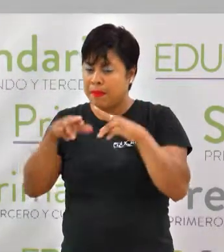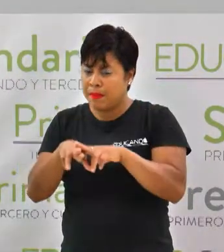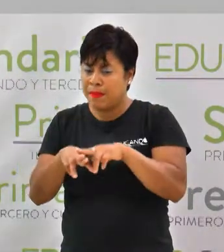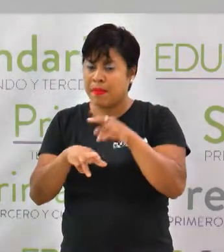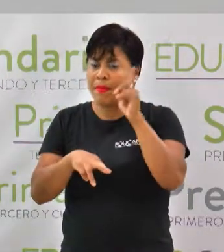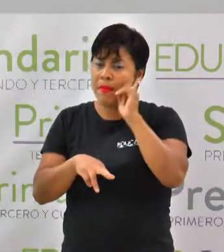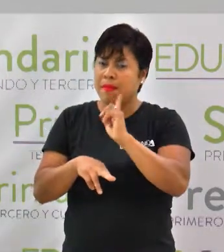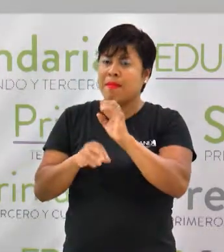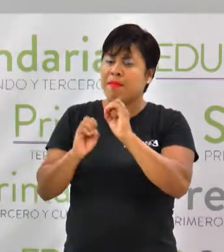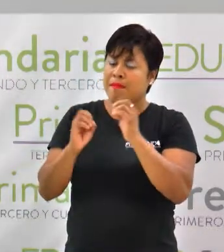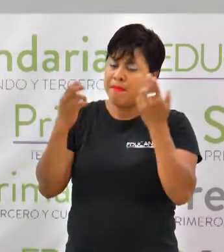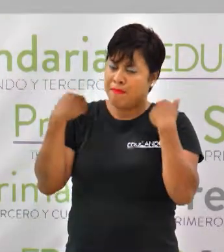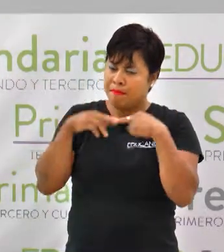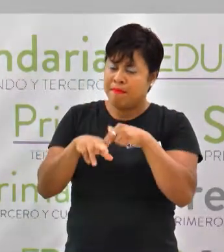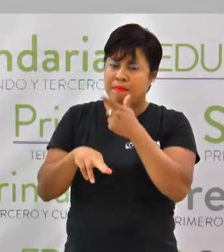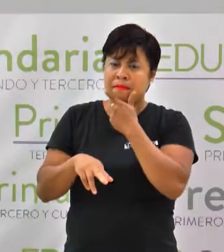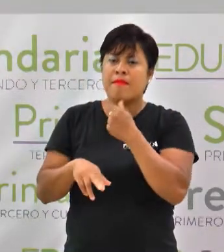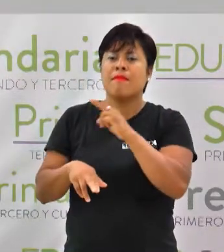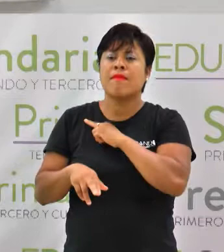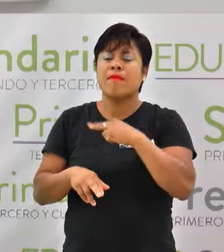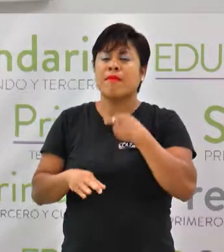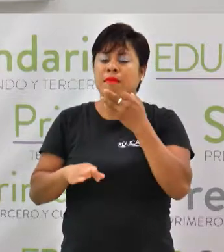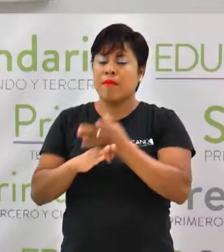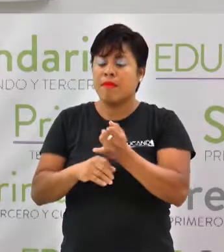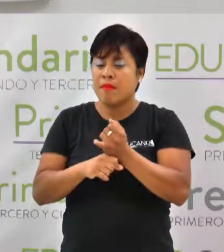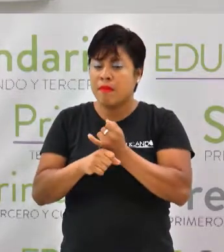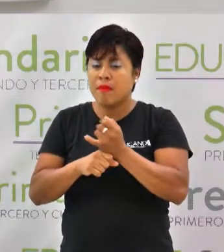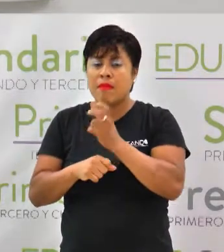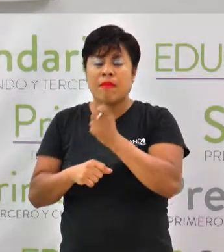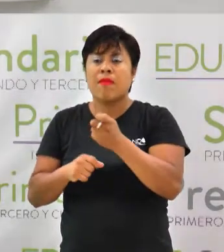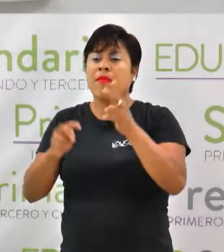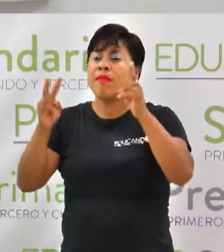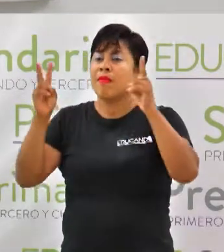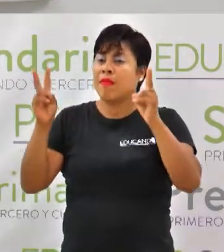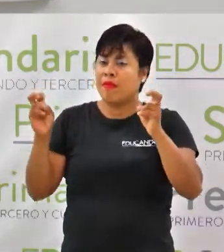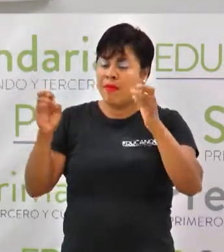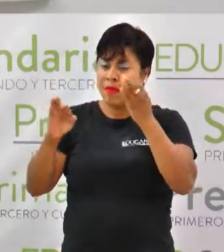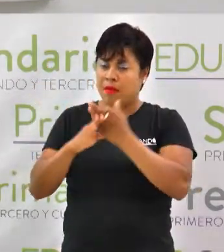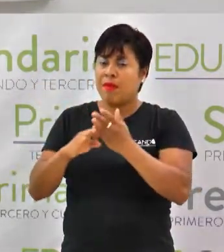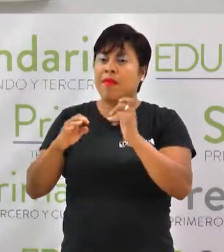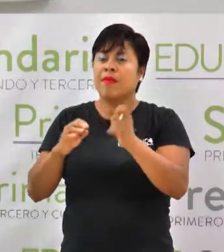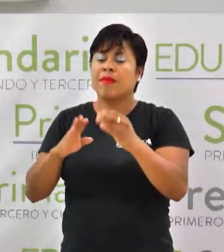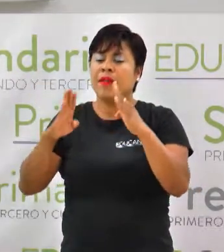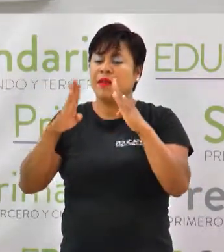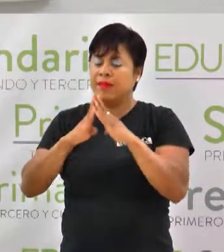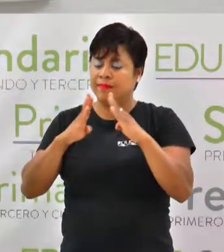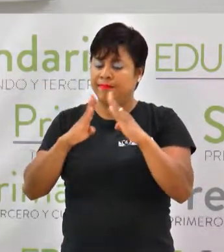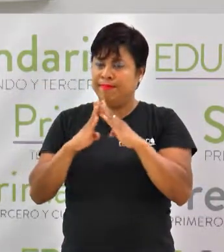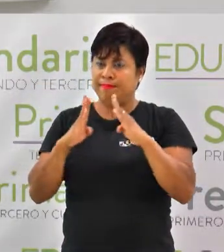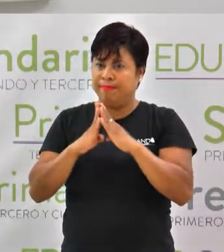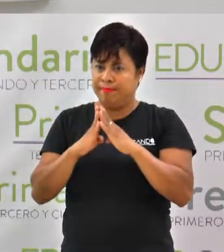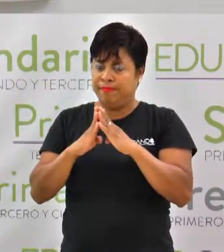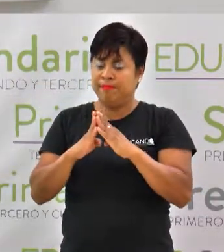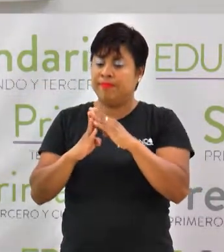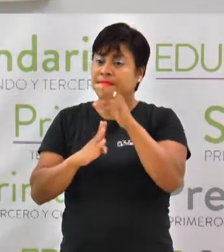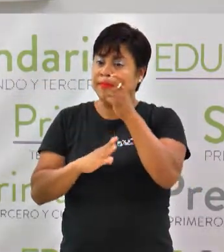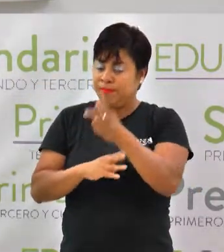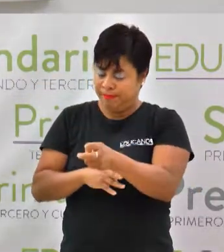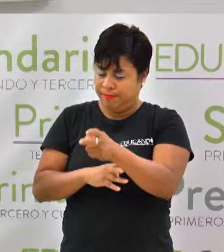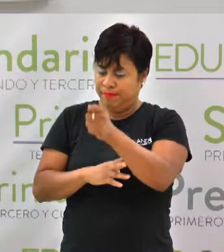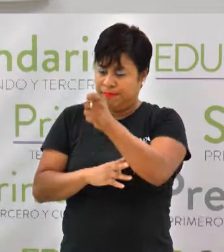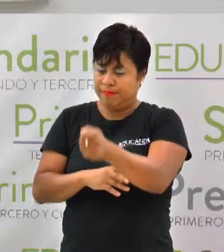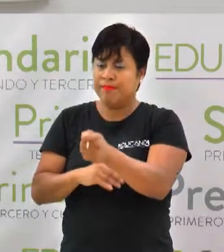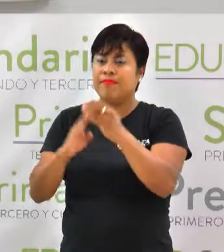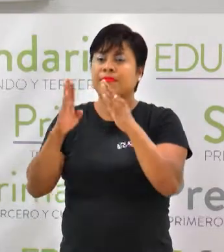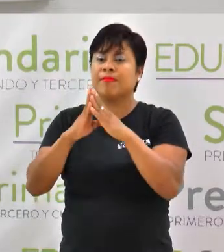o maestro. La investigación que vamos a hacer es sobre nuestro tema de las casas, eso es, nuestro tema de